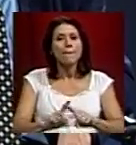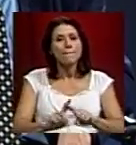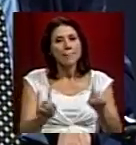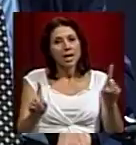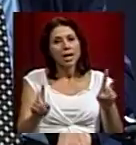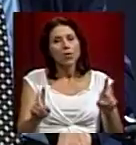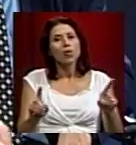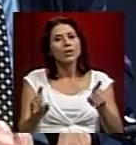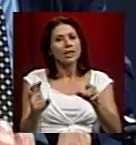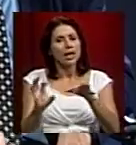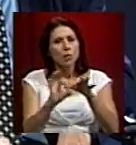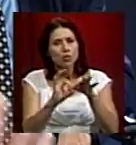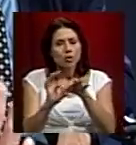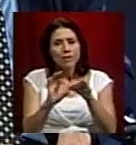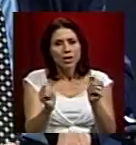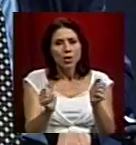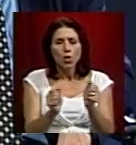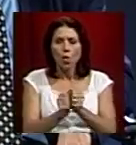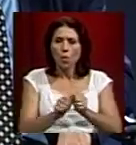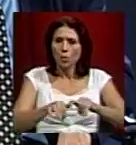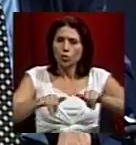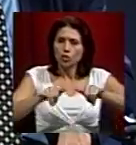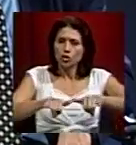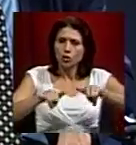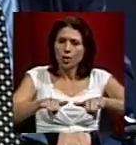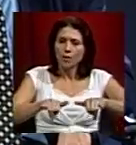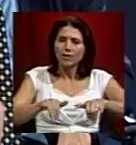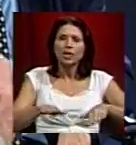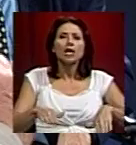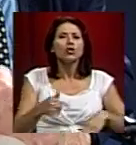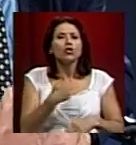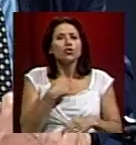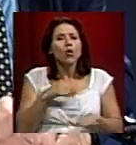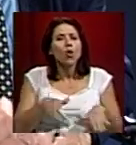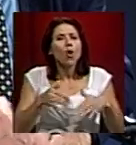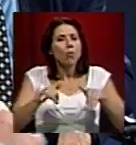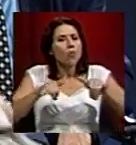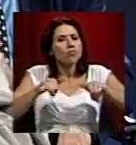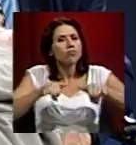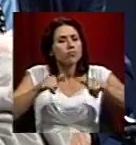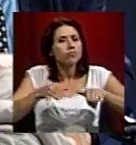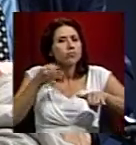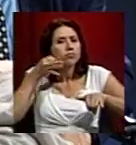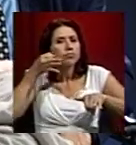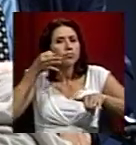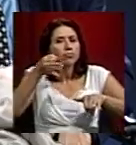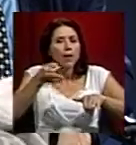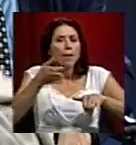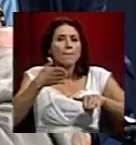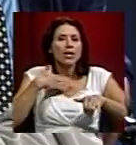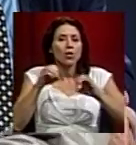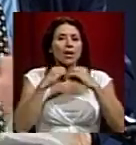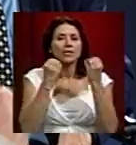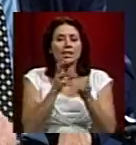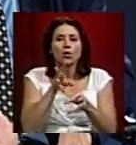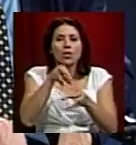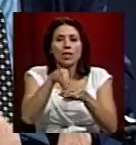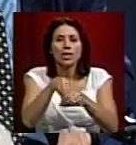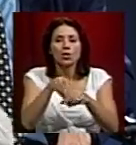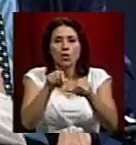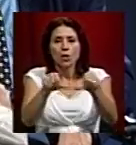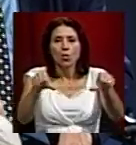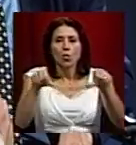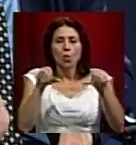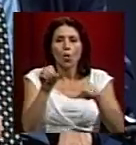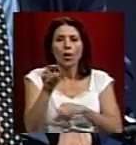tiene mucho que ver con posicionamiento, es decir, cómo yo posiciono mi organización dentro de un sector de ONGs,